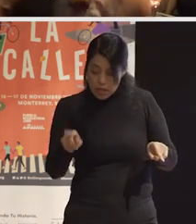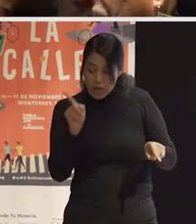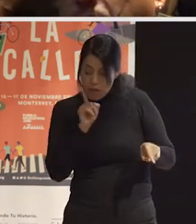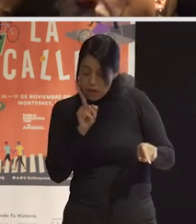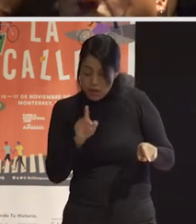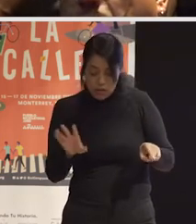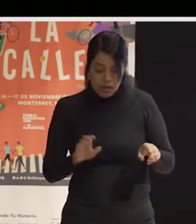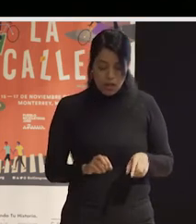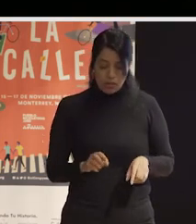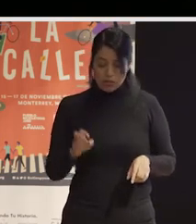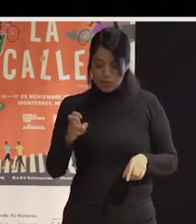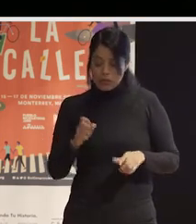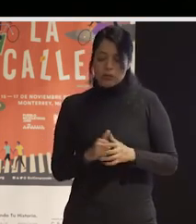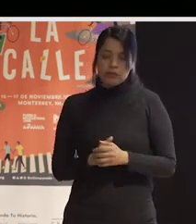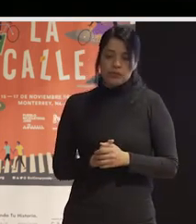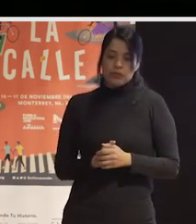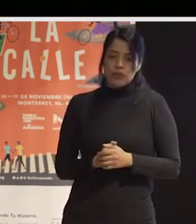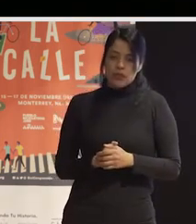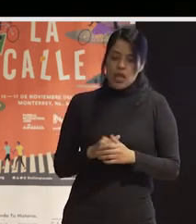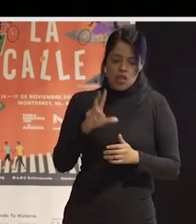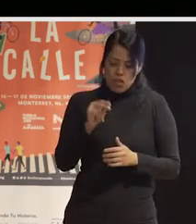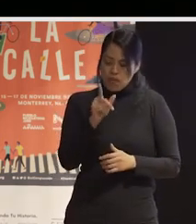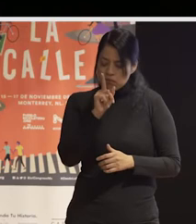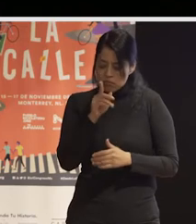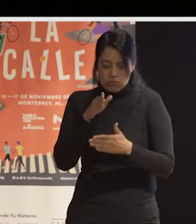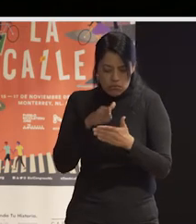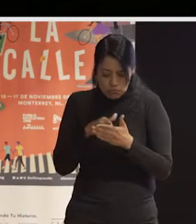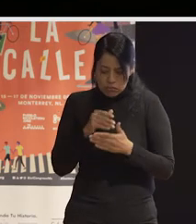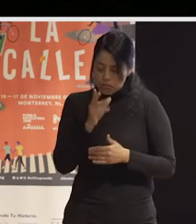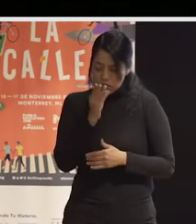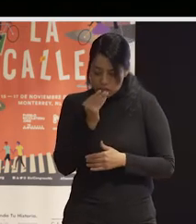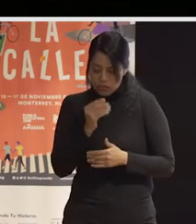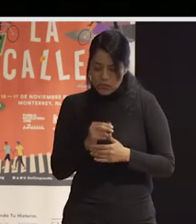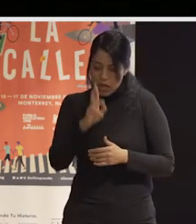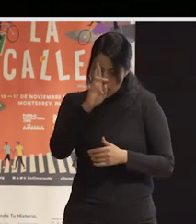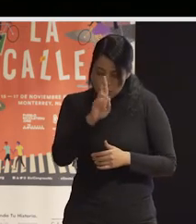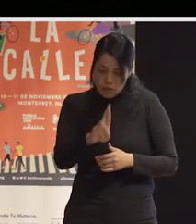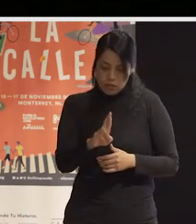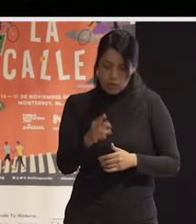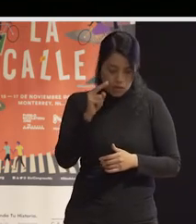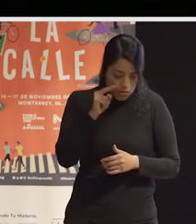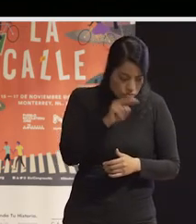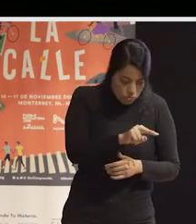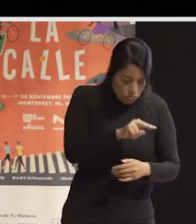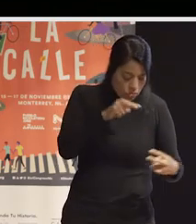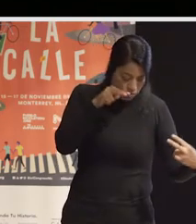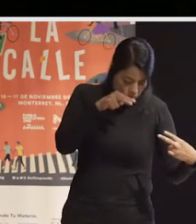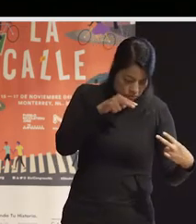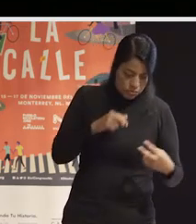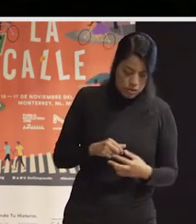de cosas pequeñas se puede empezar con eso 90 romper y respetarlo mirar una persona a los ojos